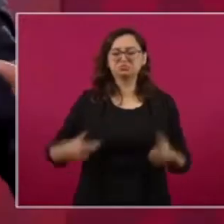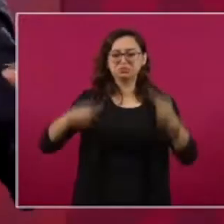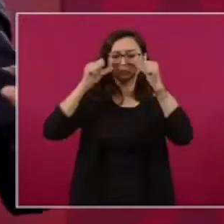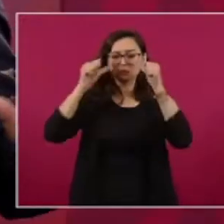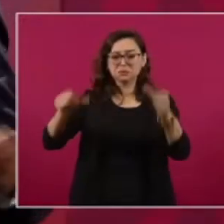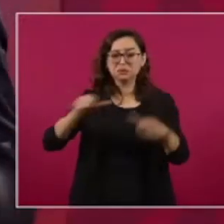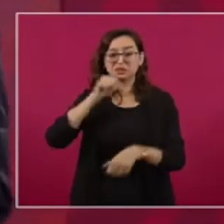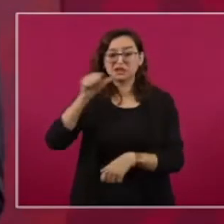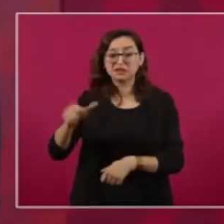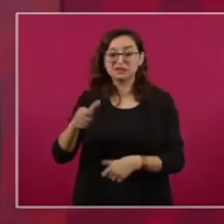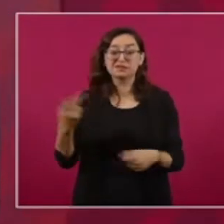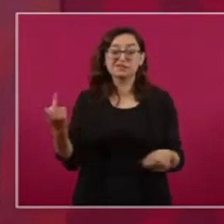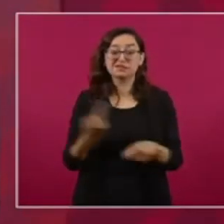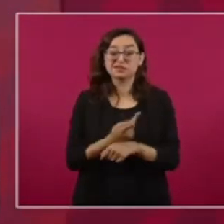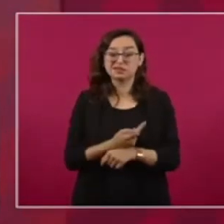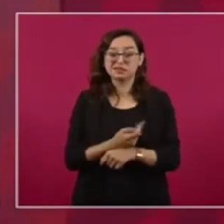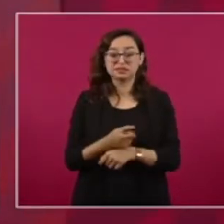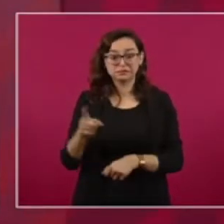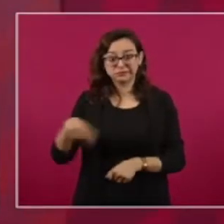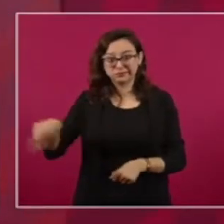se lo van a robar todo.